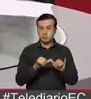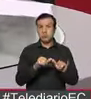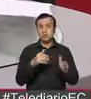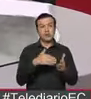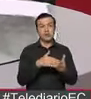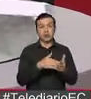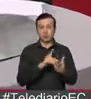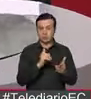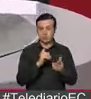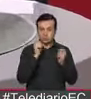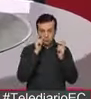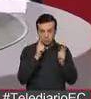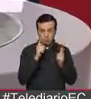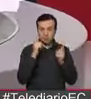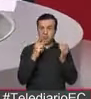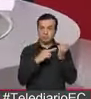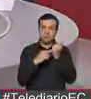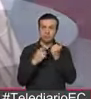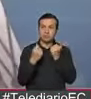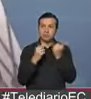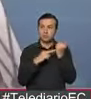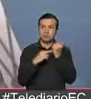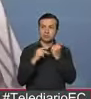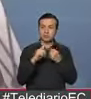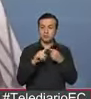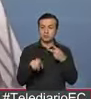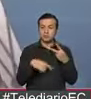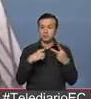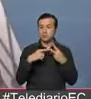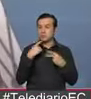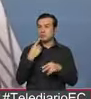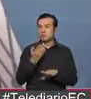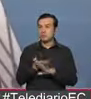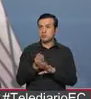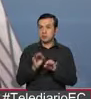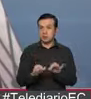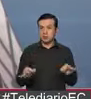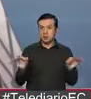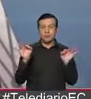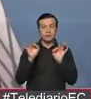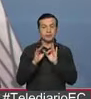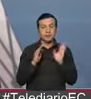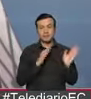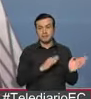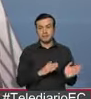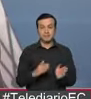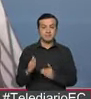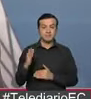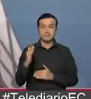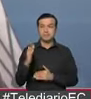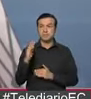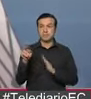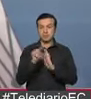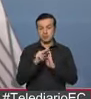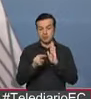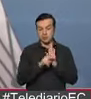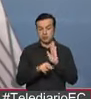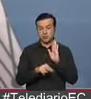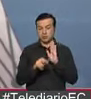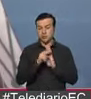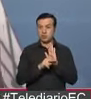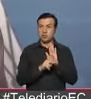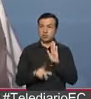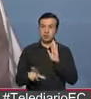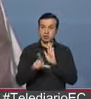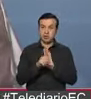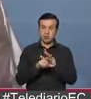vamos a revisar el tema relacionado a los recursos pero el otro tema que usted planteo como importante me parece que tiene que ver con la normativa las leyes que